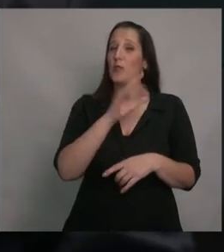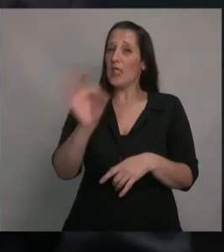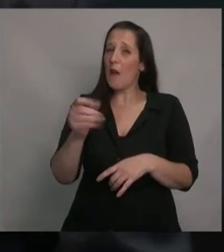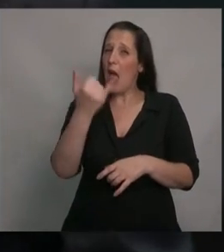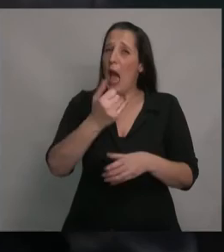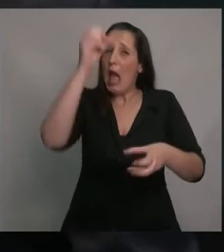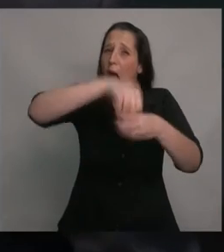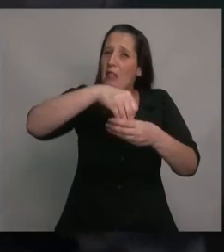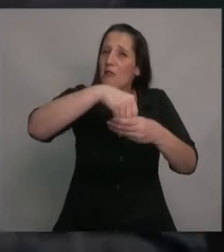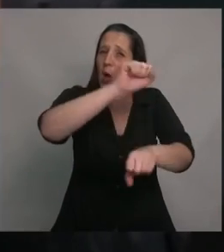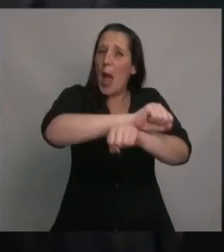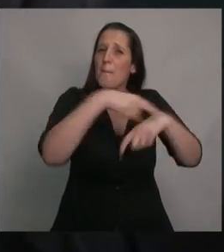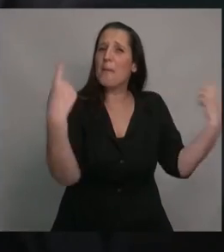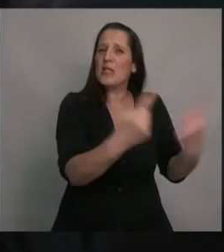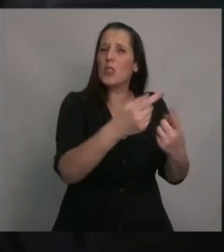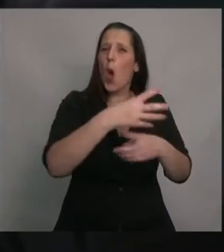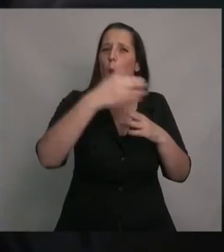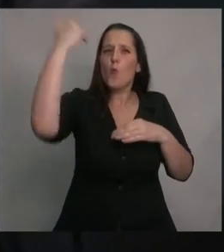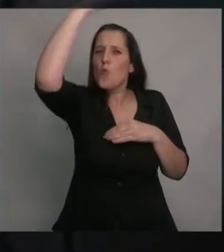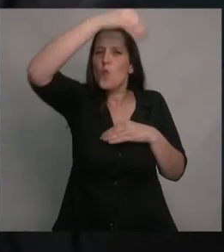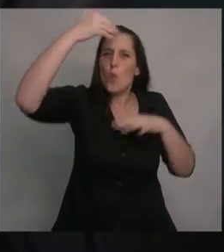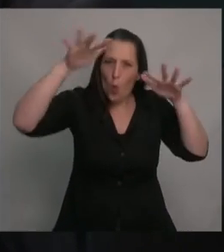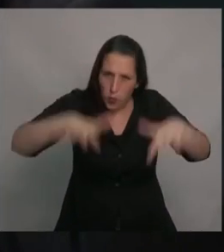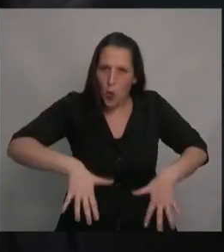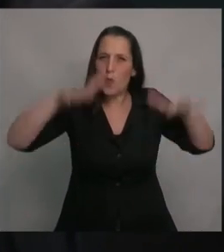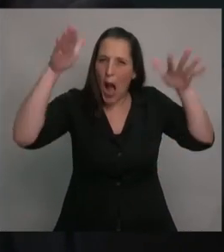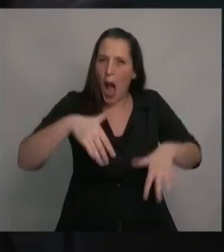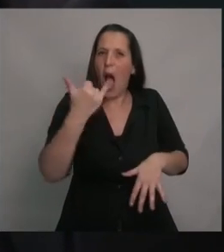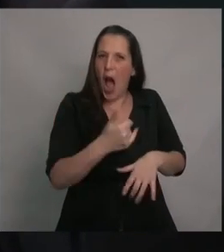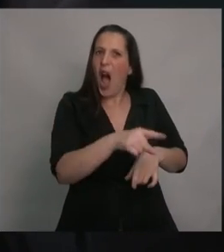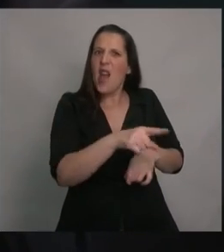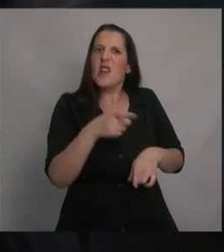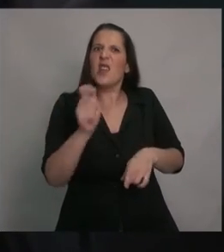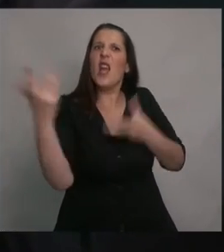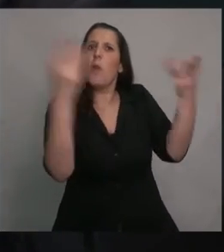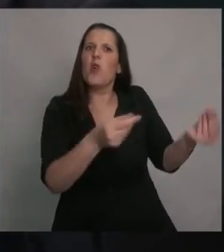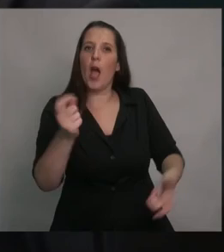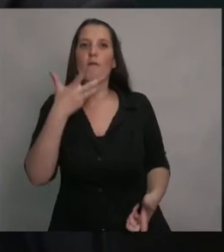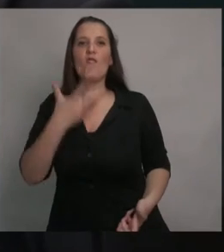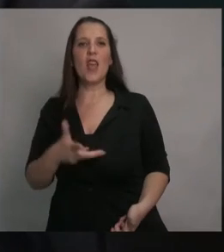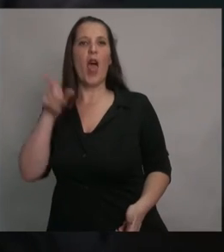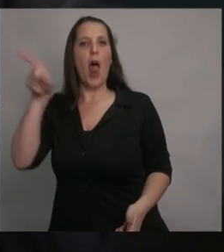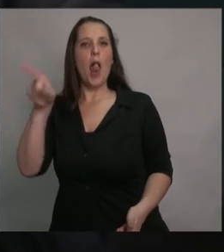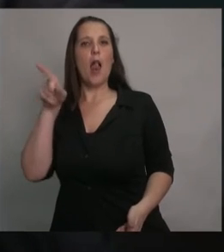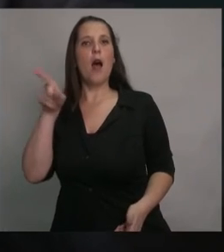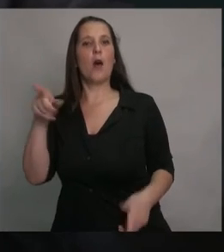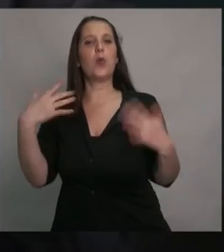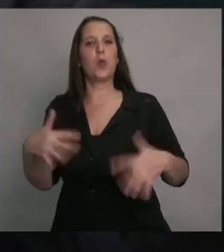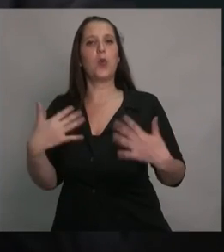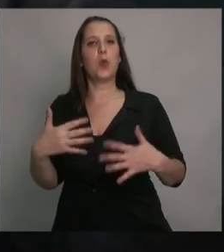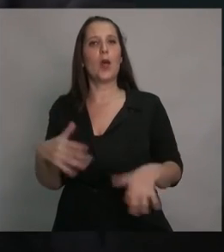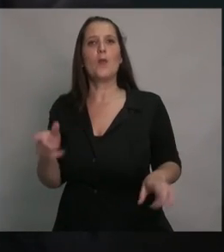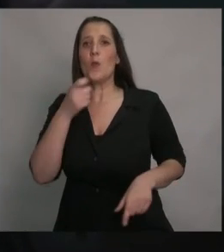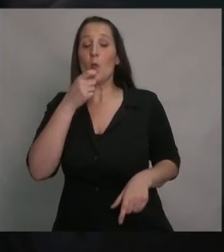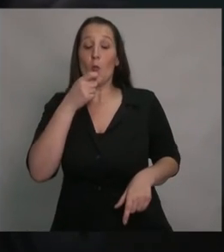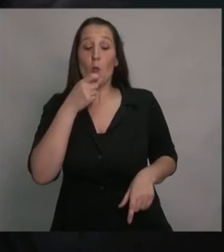prisiones, venían a donde estábamos nosotros, si no, miren, mis propios hermanos también tienen esa experiencia, y nos decían, cualquier